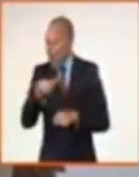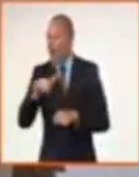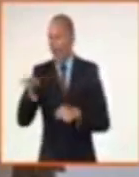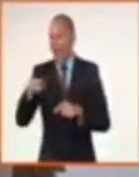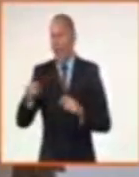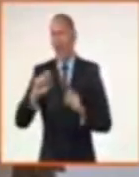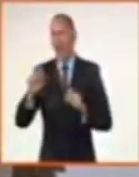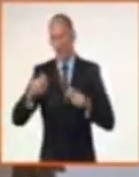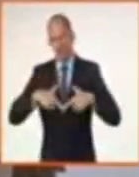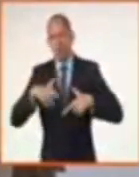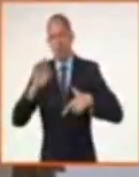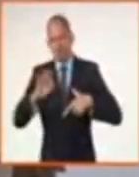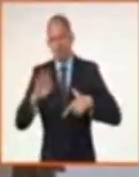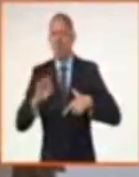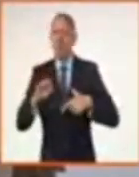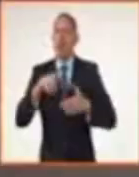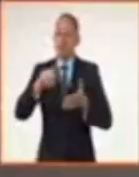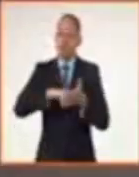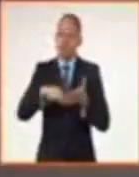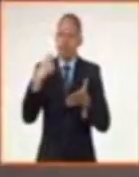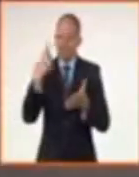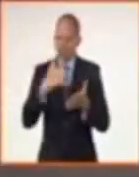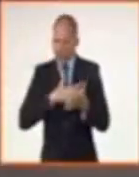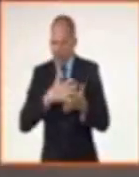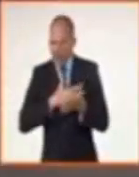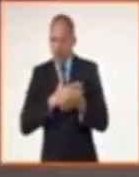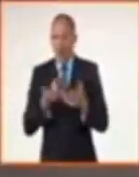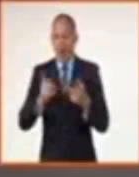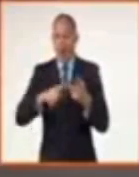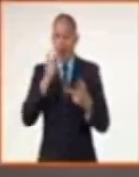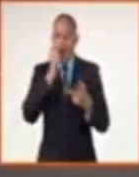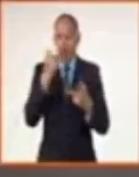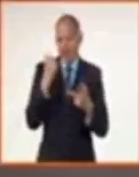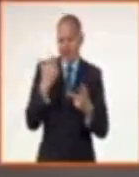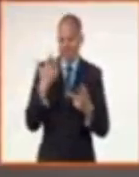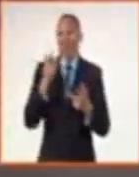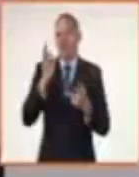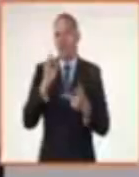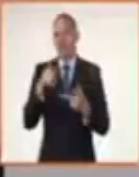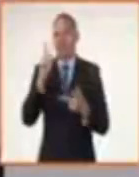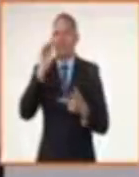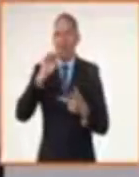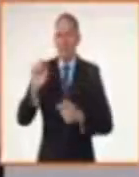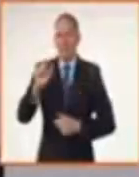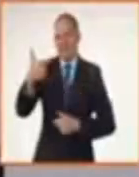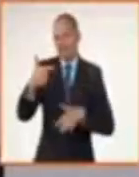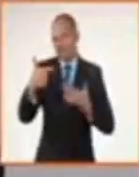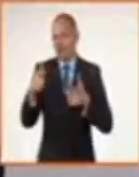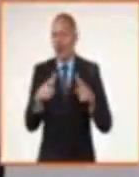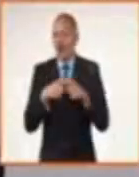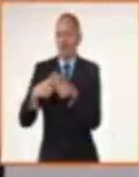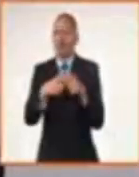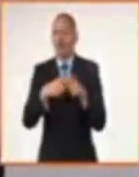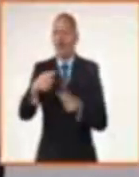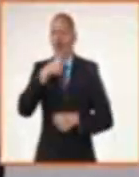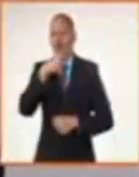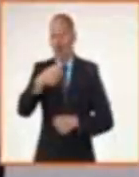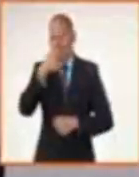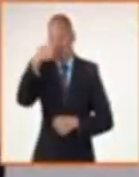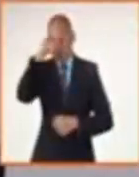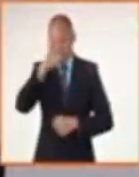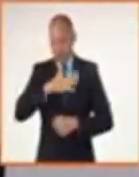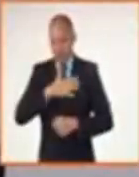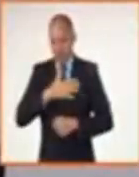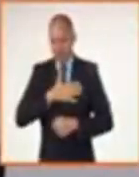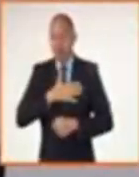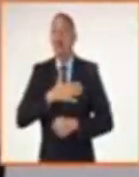Nacional, y también mi colega Jorge de Gañoa, vicepresidente de la Unión de Periodistas de Cuba, periodista él también, por supuesto, y quien